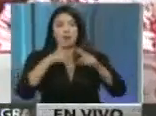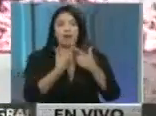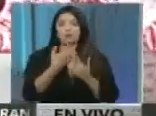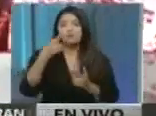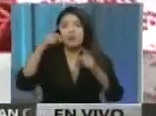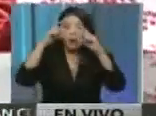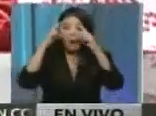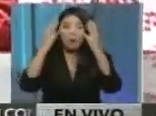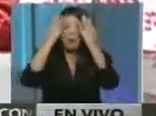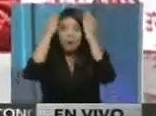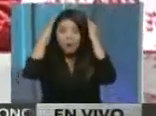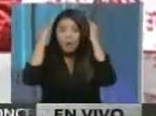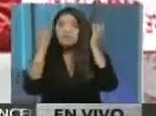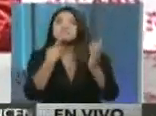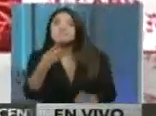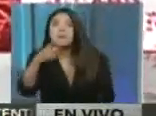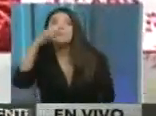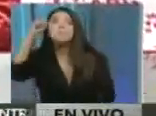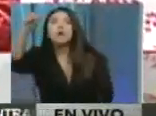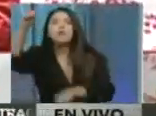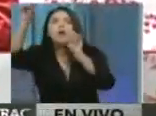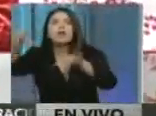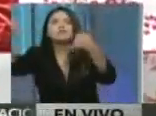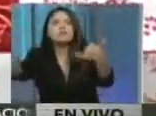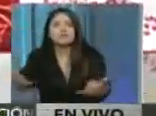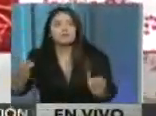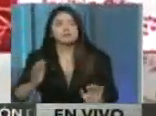dice, Maduro renuncia ya.